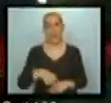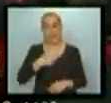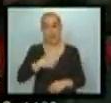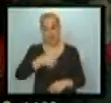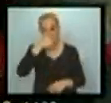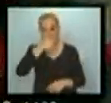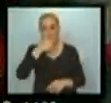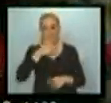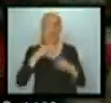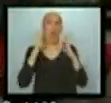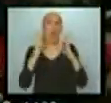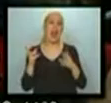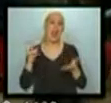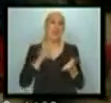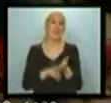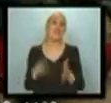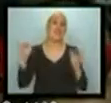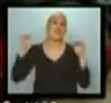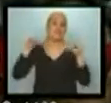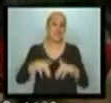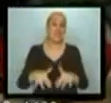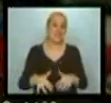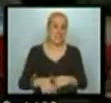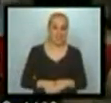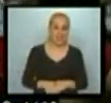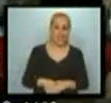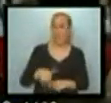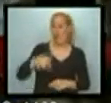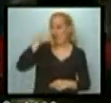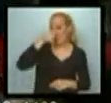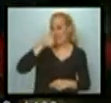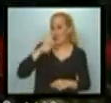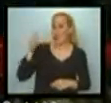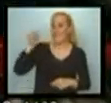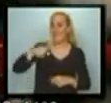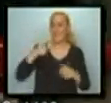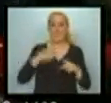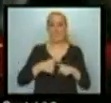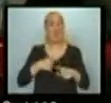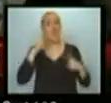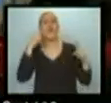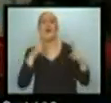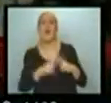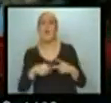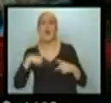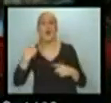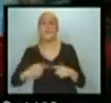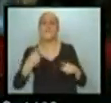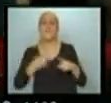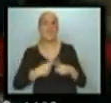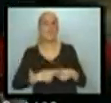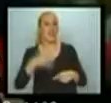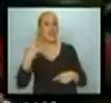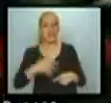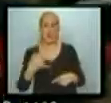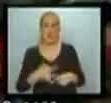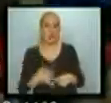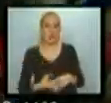Esperamos estar acá de vuelta para festejar. Nos vemos de vuelta el domingo festejando. Nos vemos acá, nos encontramos acá festejando de vuelta el domingo. Sin duda.